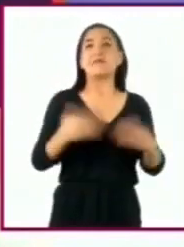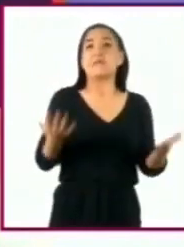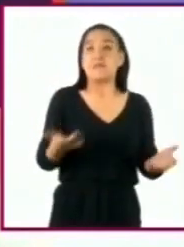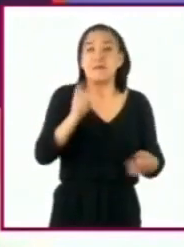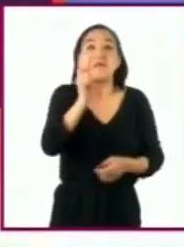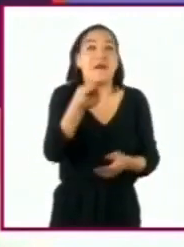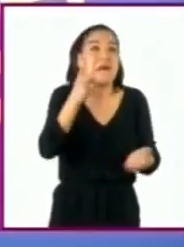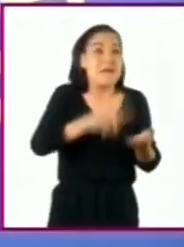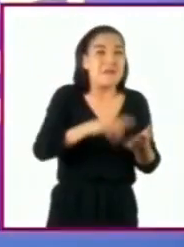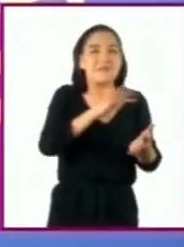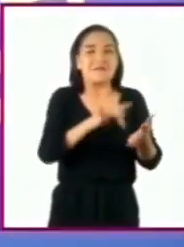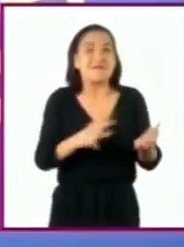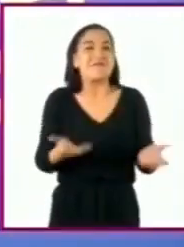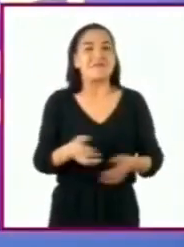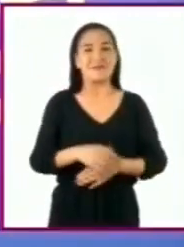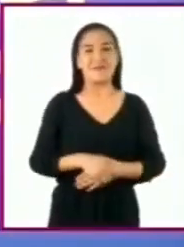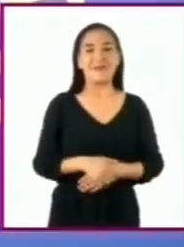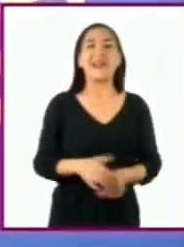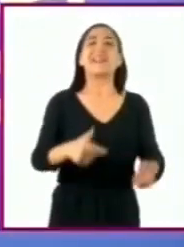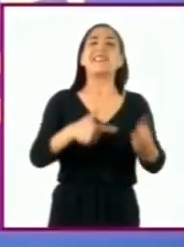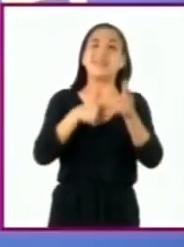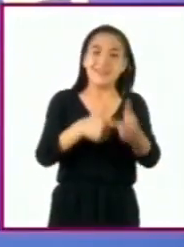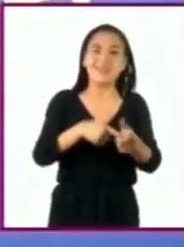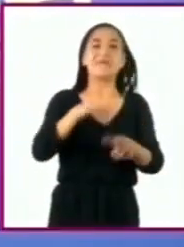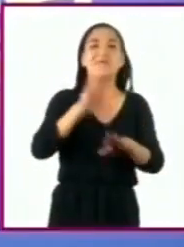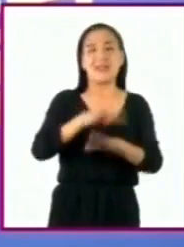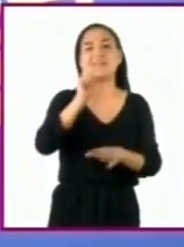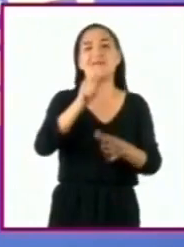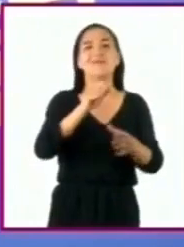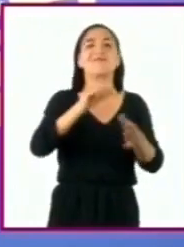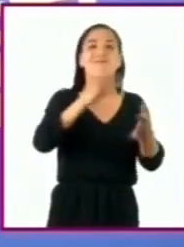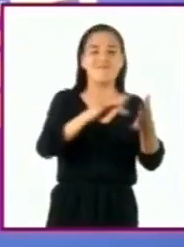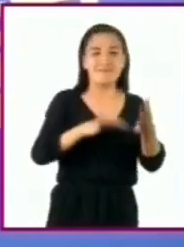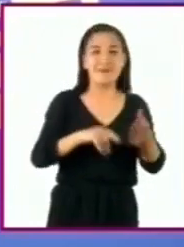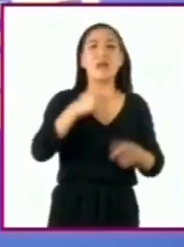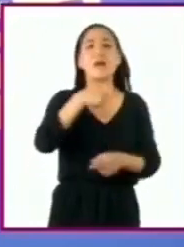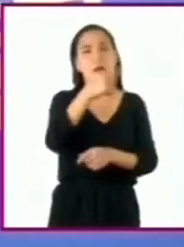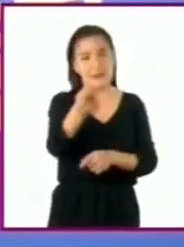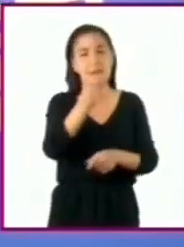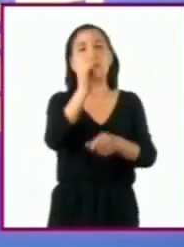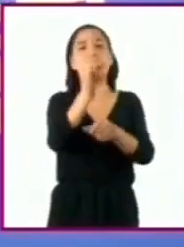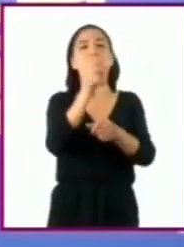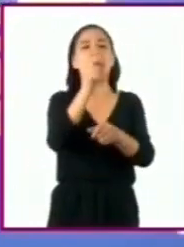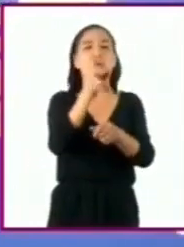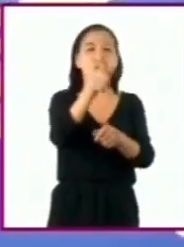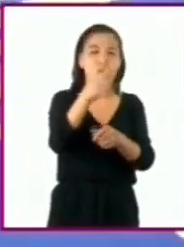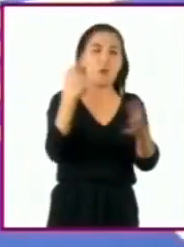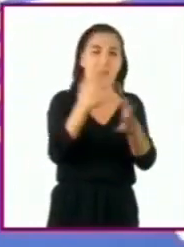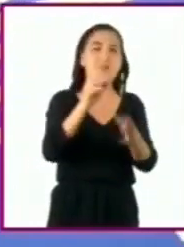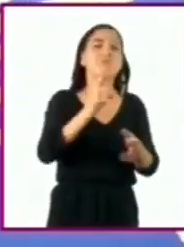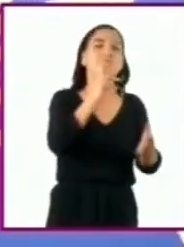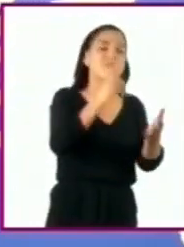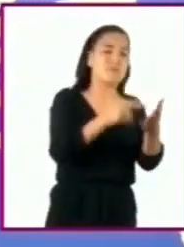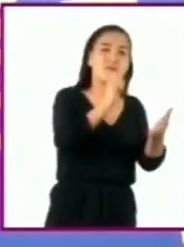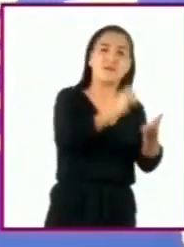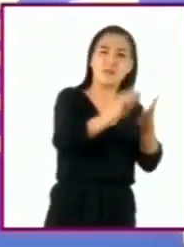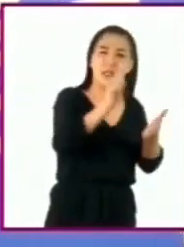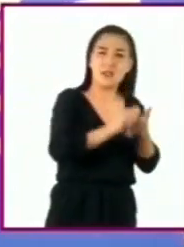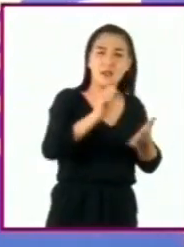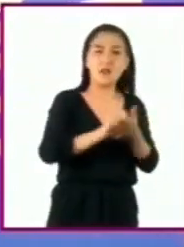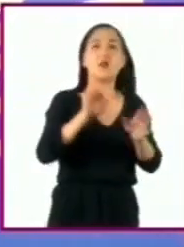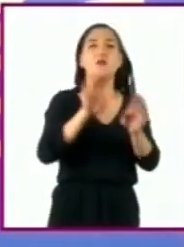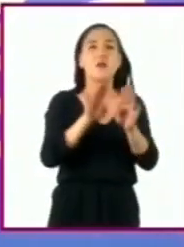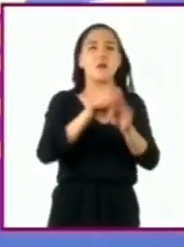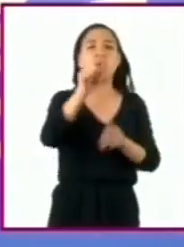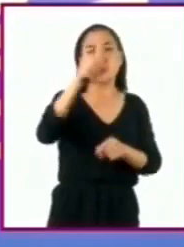contiene? Sigamos con las demás fuentes. Les invitamos a que contesten bajo sus propios criterios y opiniones la